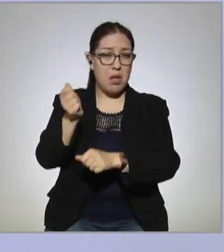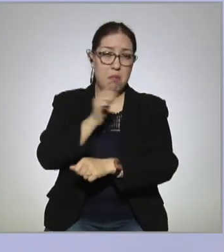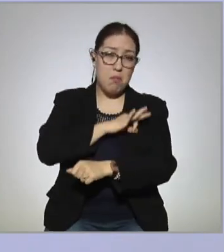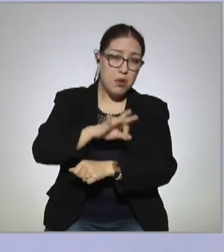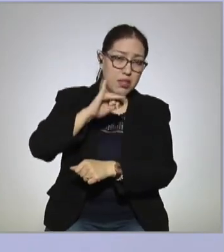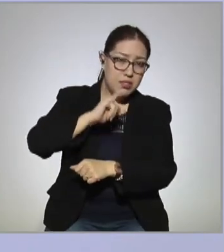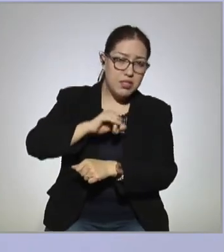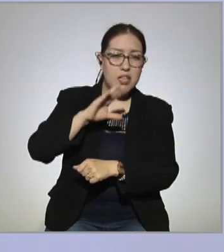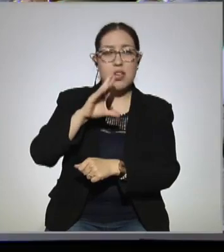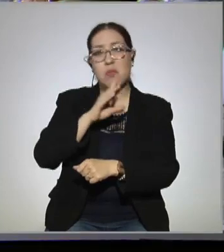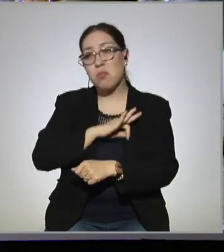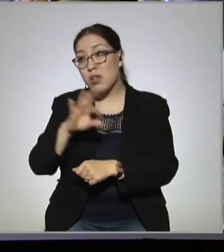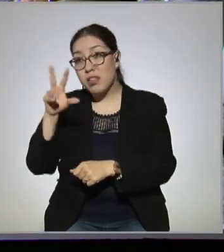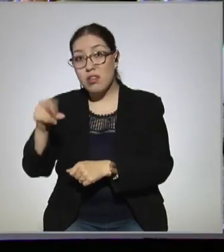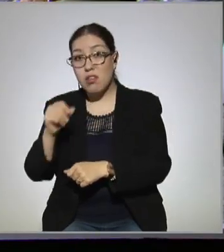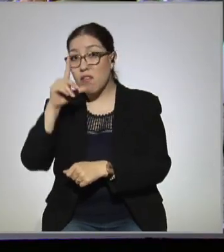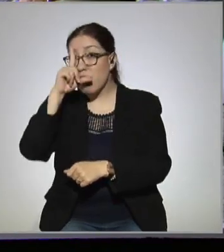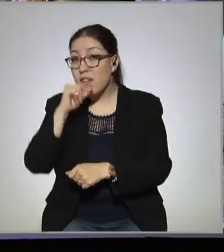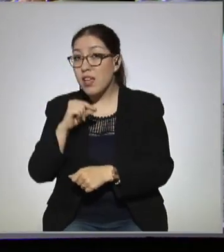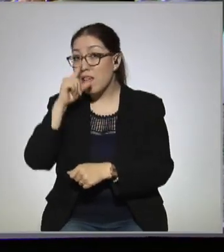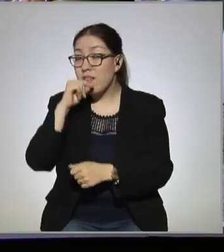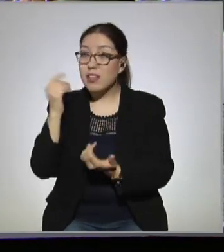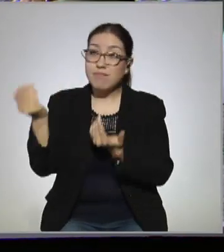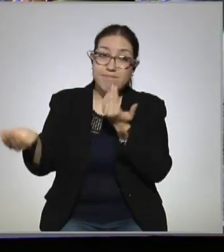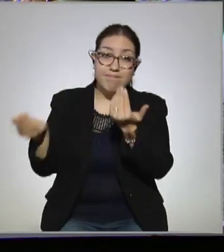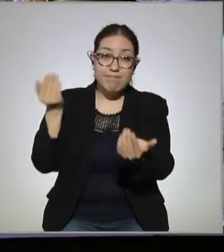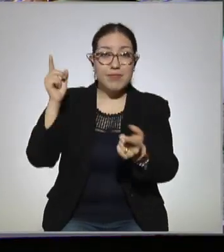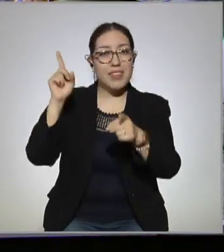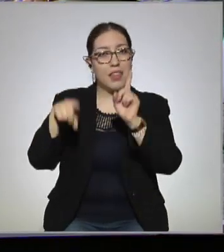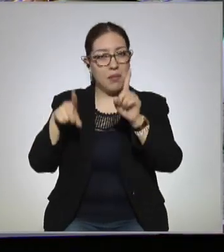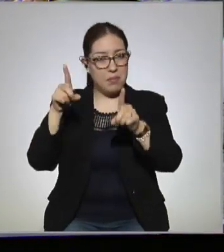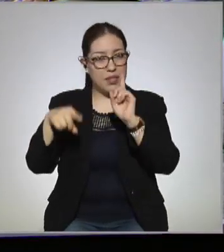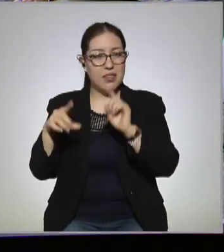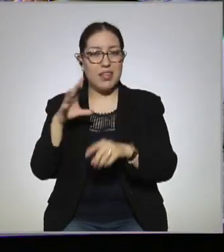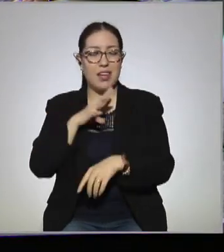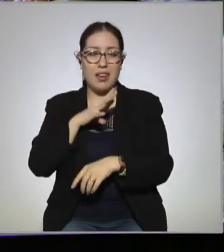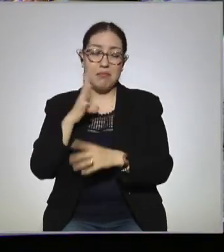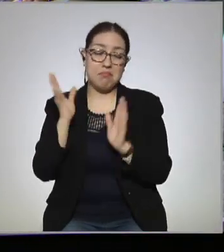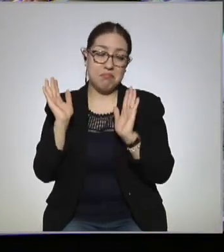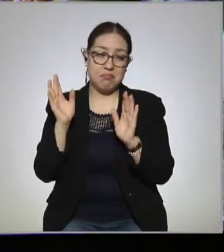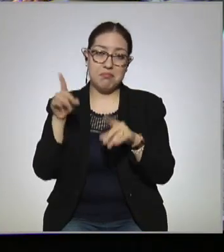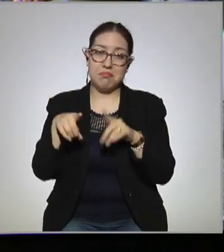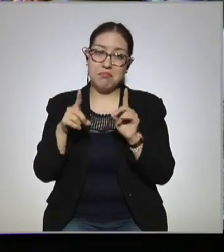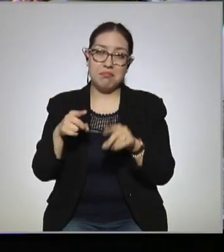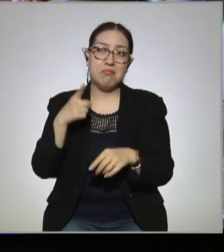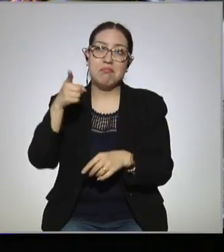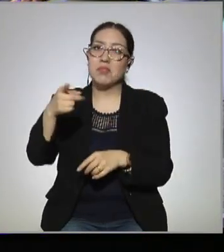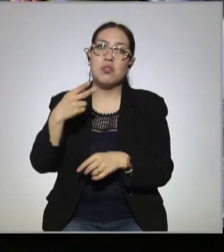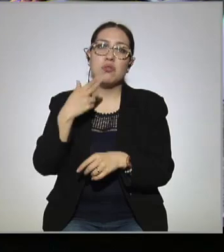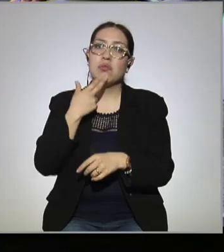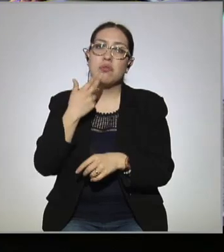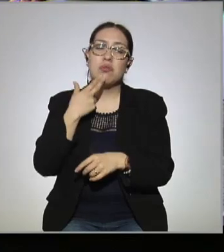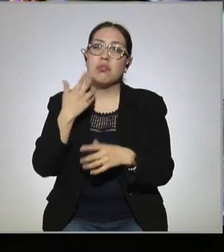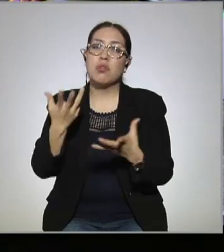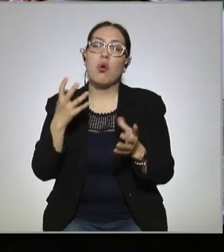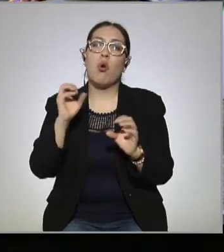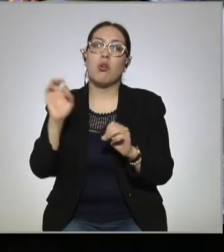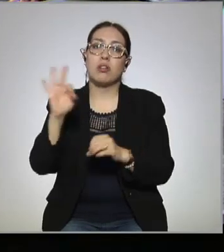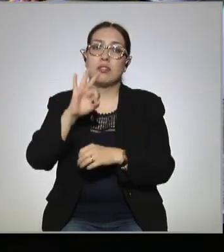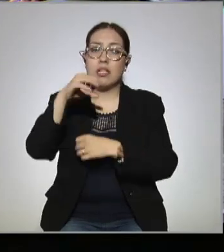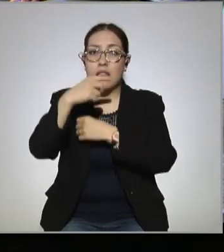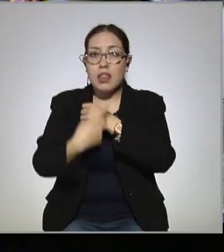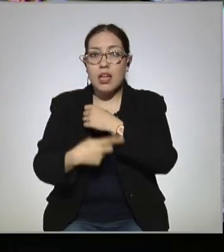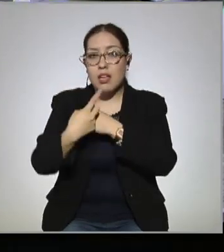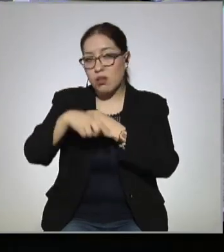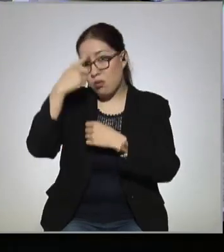en muchos casos puedes no tener una lesión masiva de mango rotador y no servir de nada o ser dañino para la